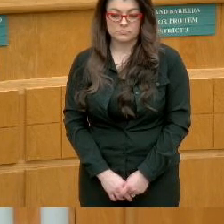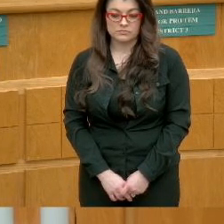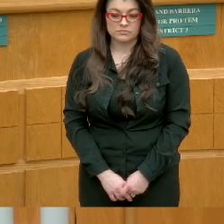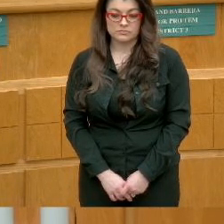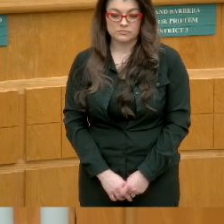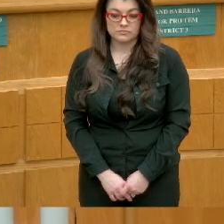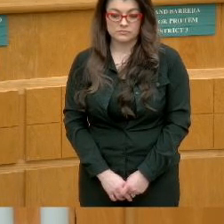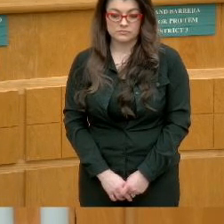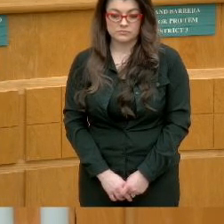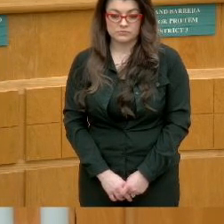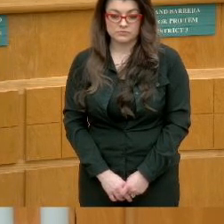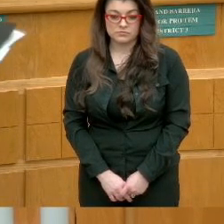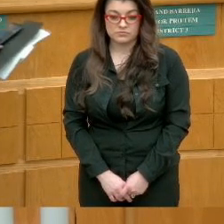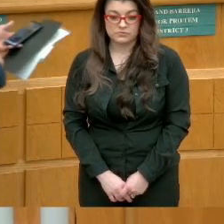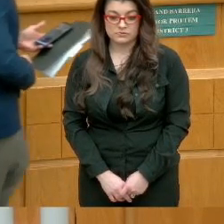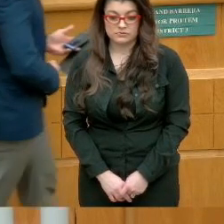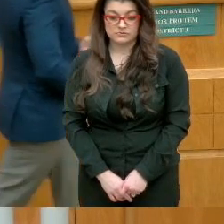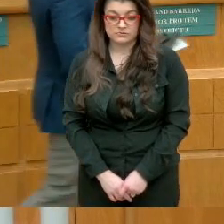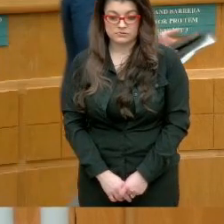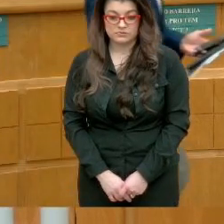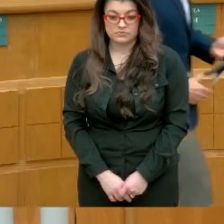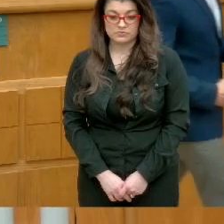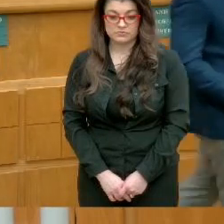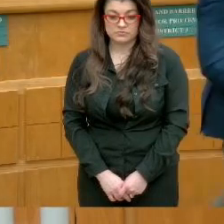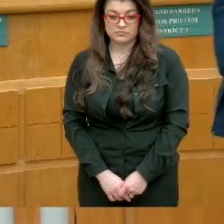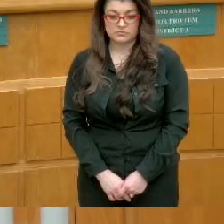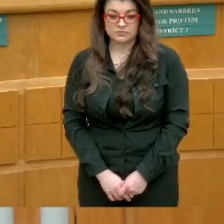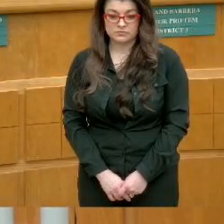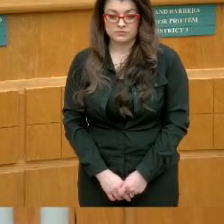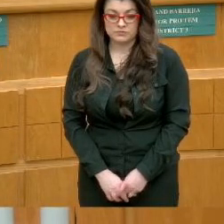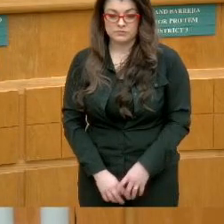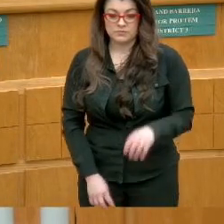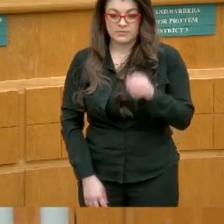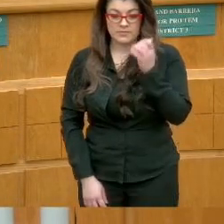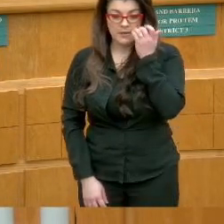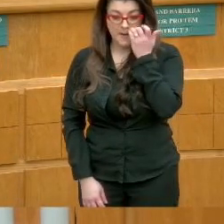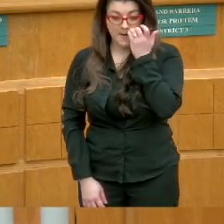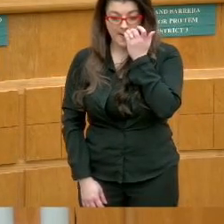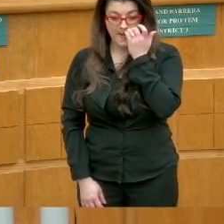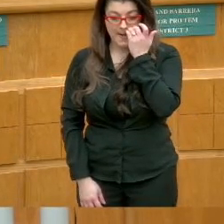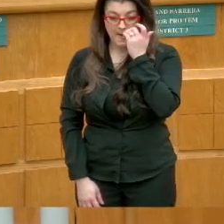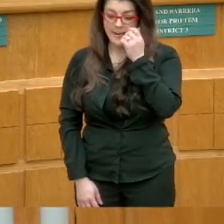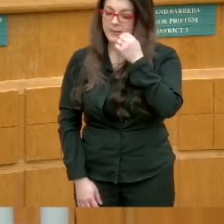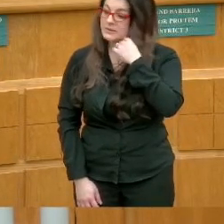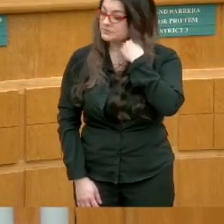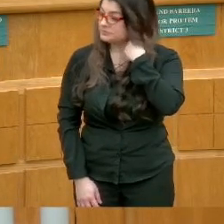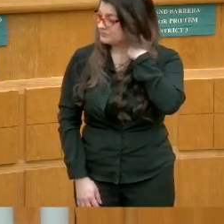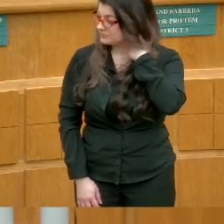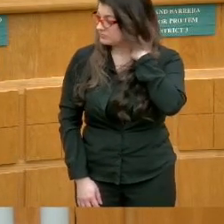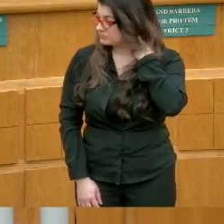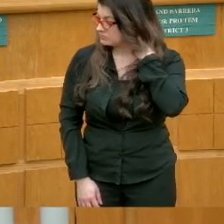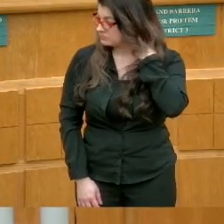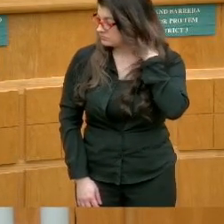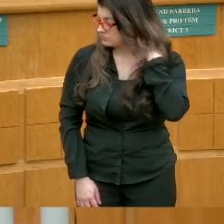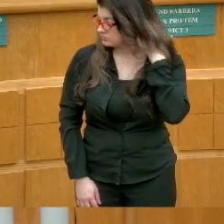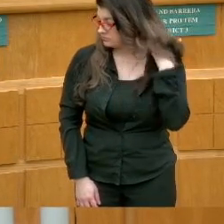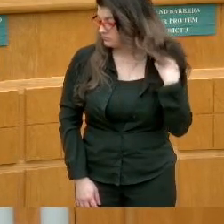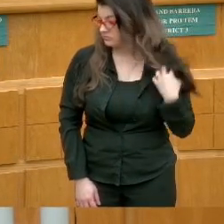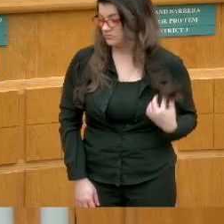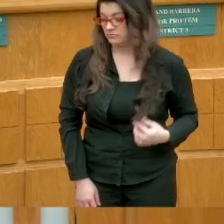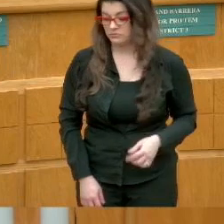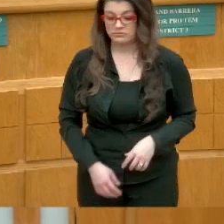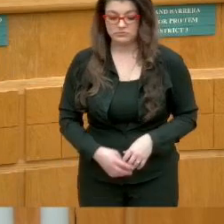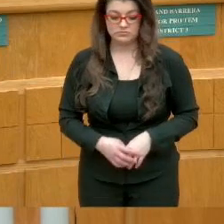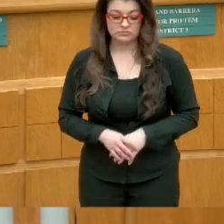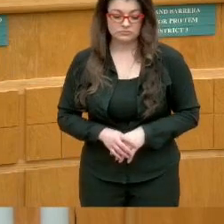entre otros. Seguimos recomendando que si va a acudir a uno de estos negocios, utilice un cubrebocas al igual que a los empleados de